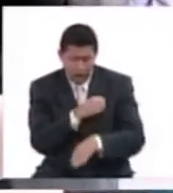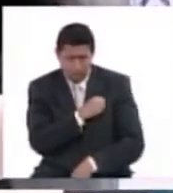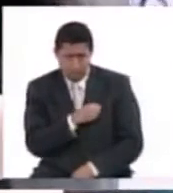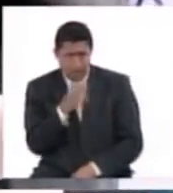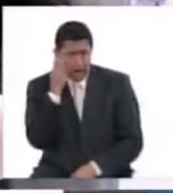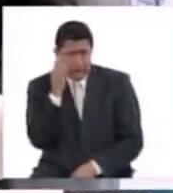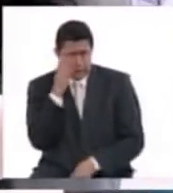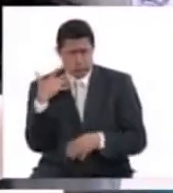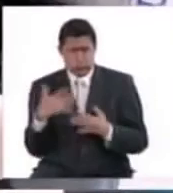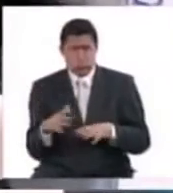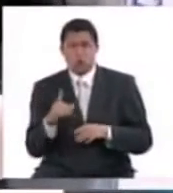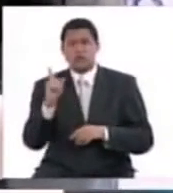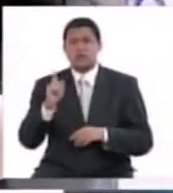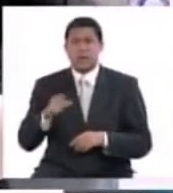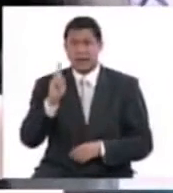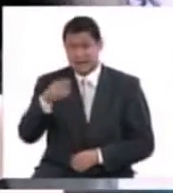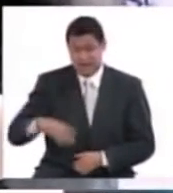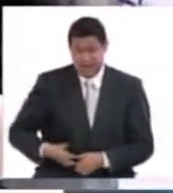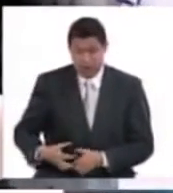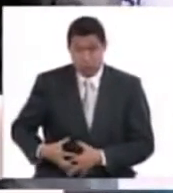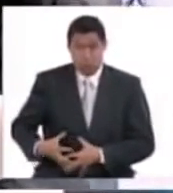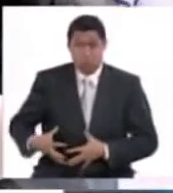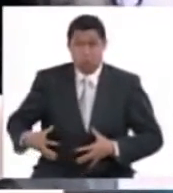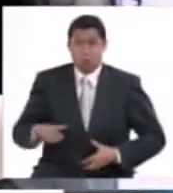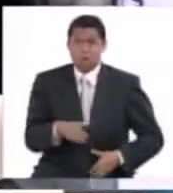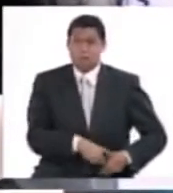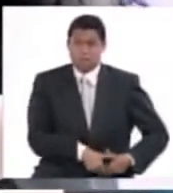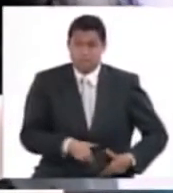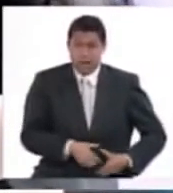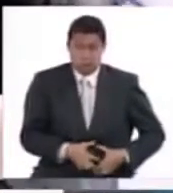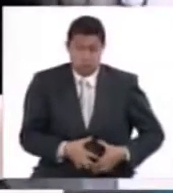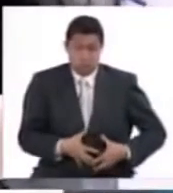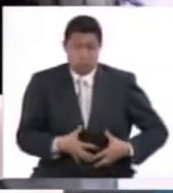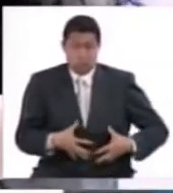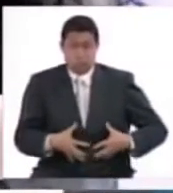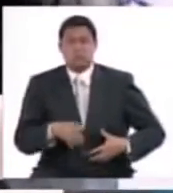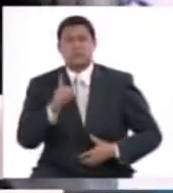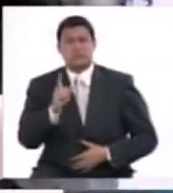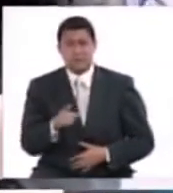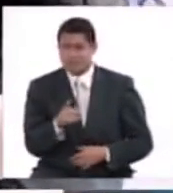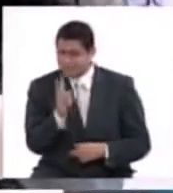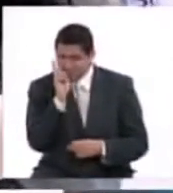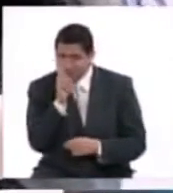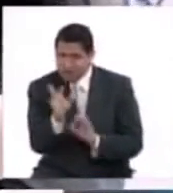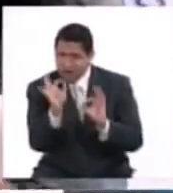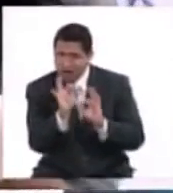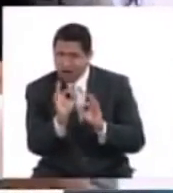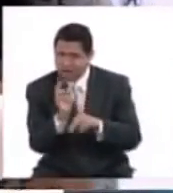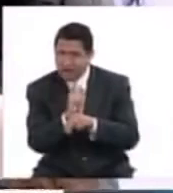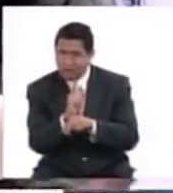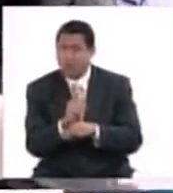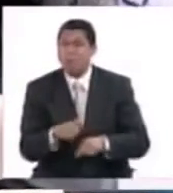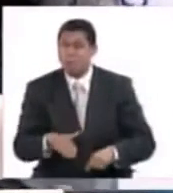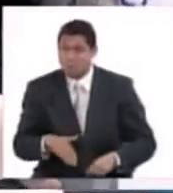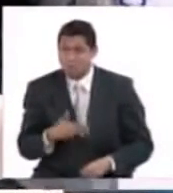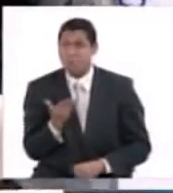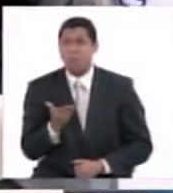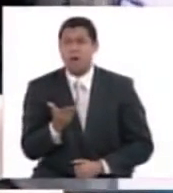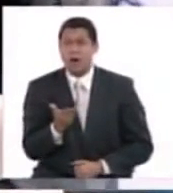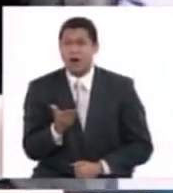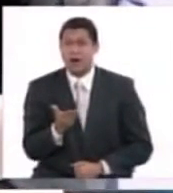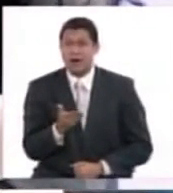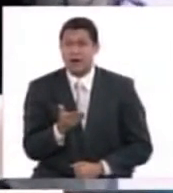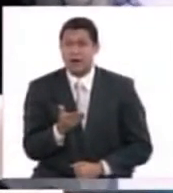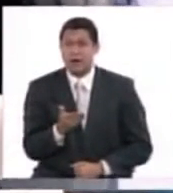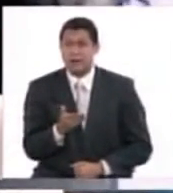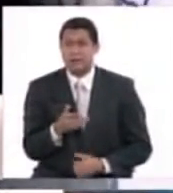producir agrandamiento de lo que es hígado y lo que es vaso. Y si no es diagnosticado y tratado a tiempo, pues lleva a sus